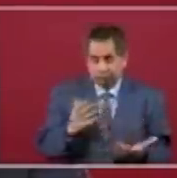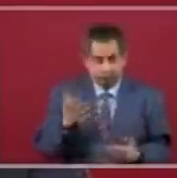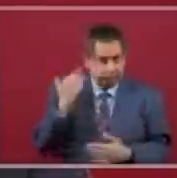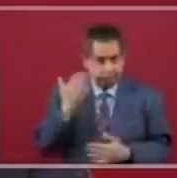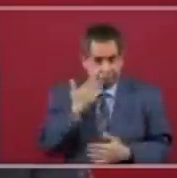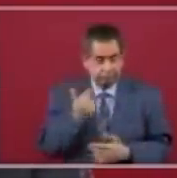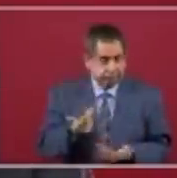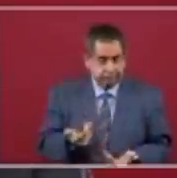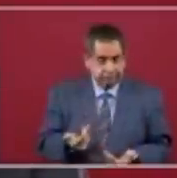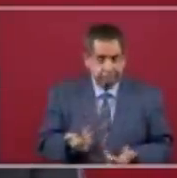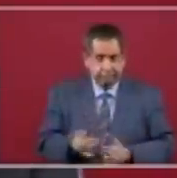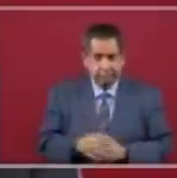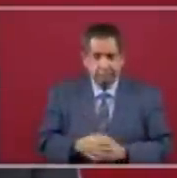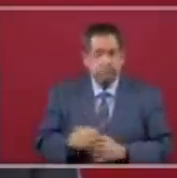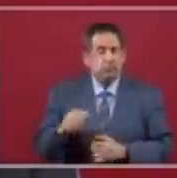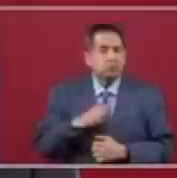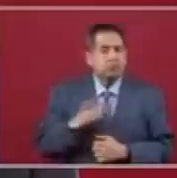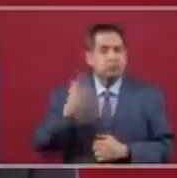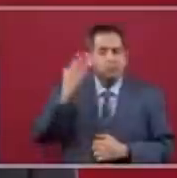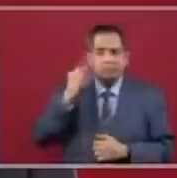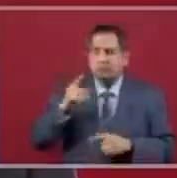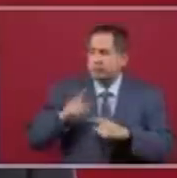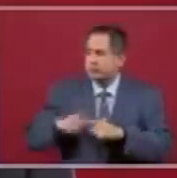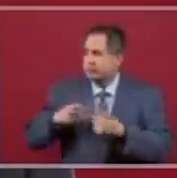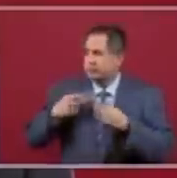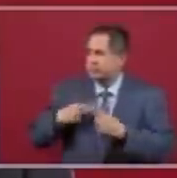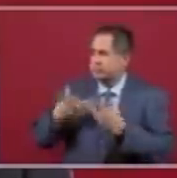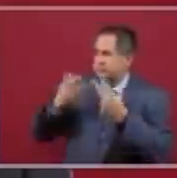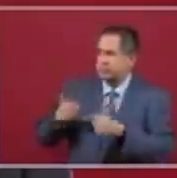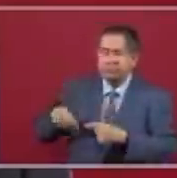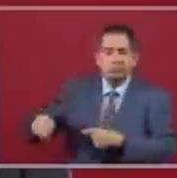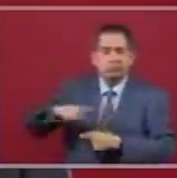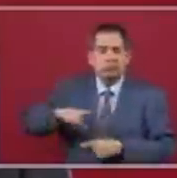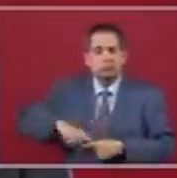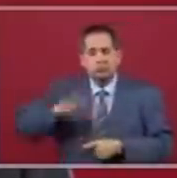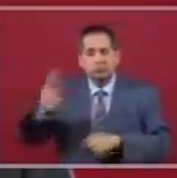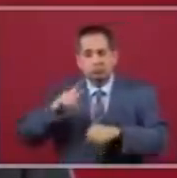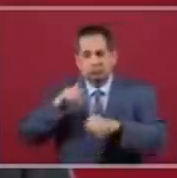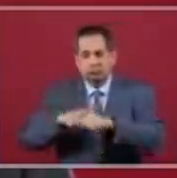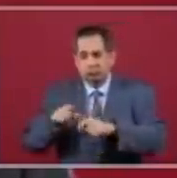no habían elementos del gobierno federal